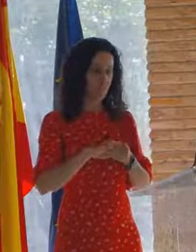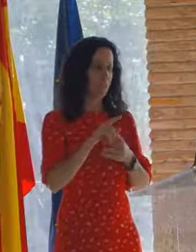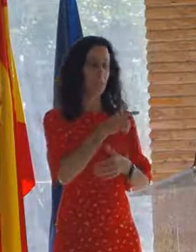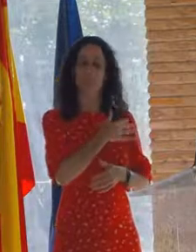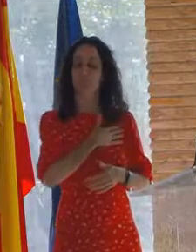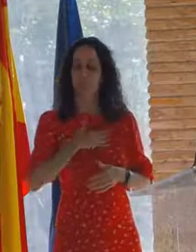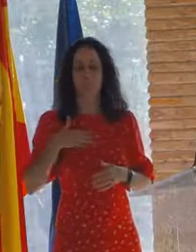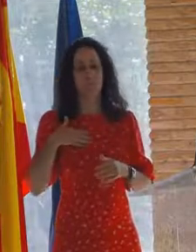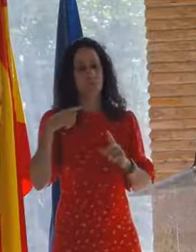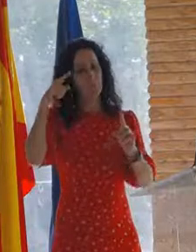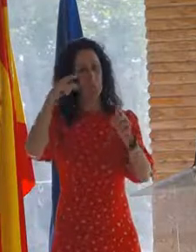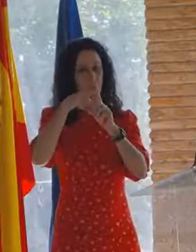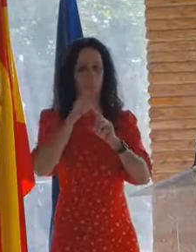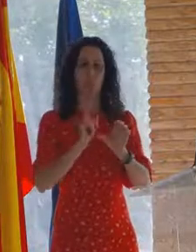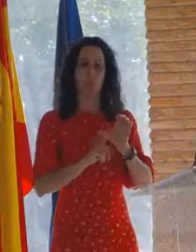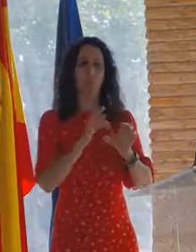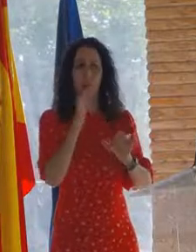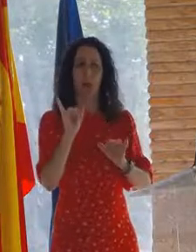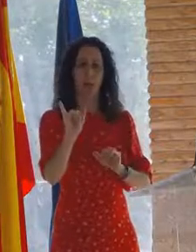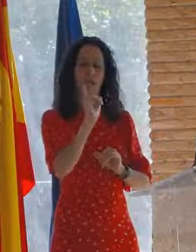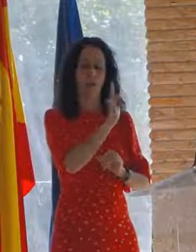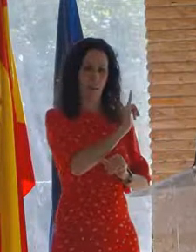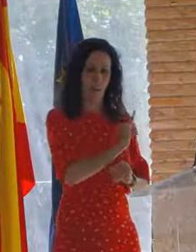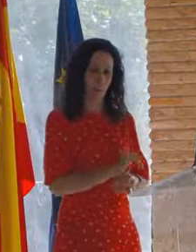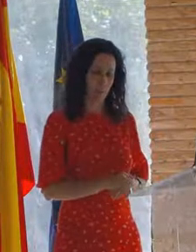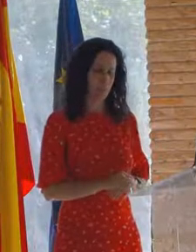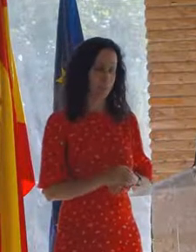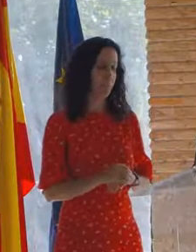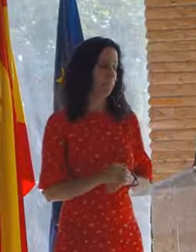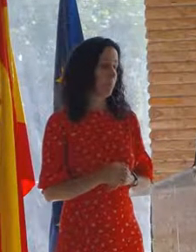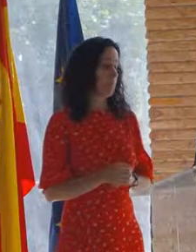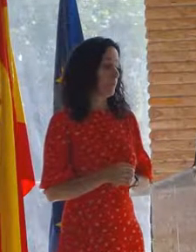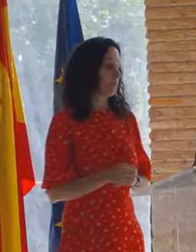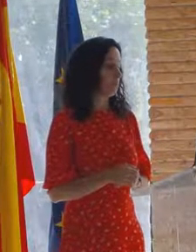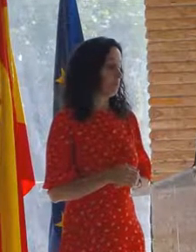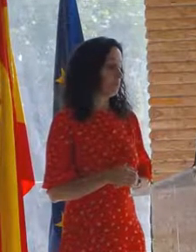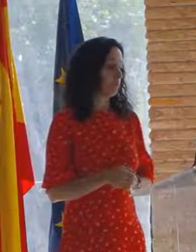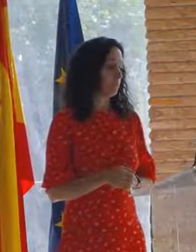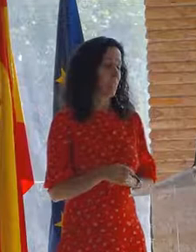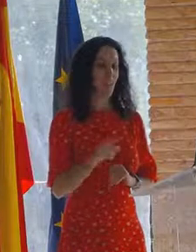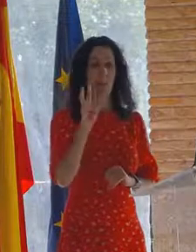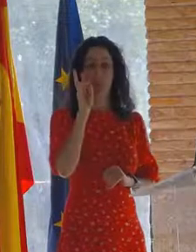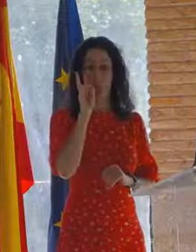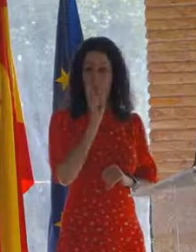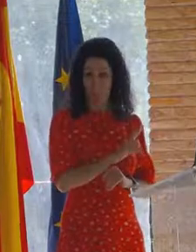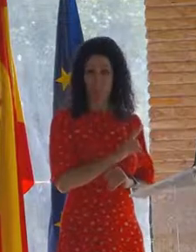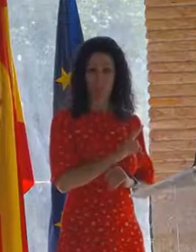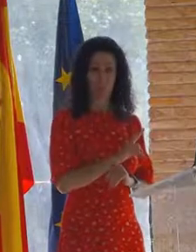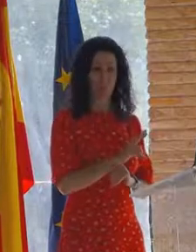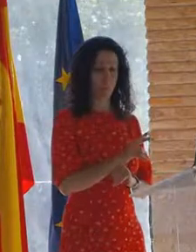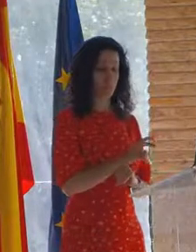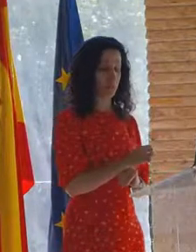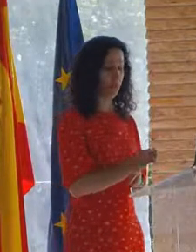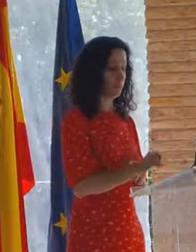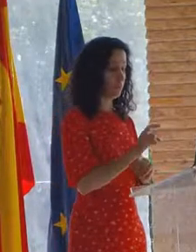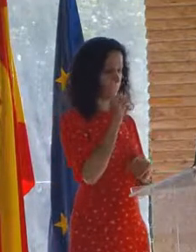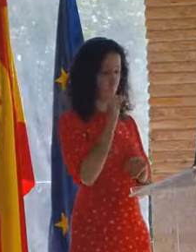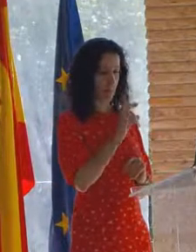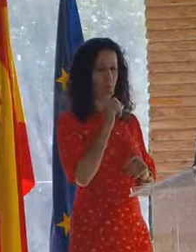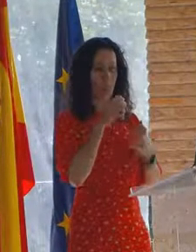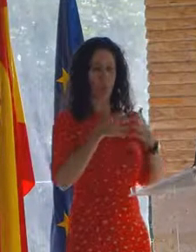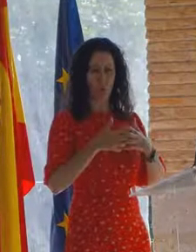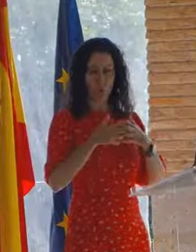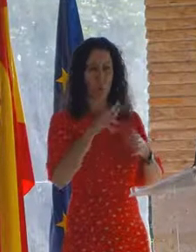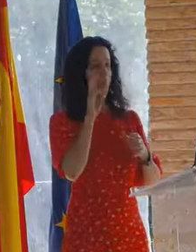poder hablar en lengua de signos eso es nuestro nuestra ilusión y Nuestro objetivo poder implantarlo aquí en extremadura eh si queréis